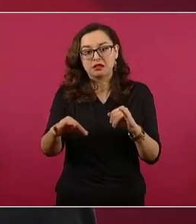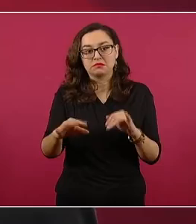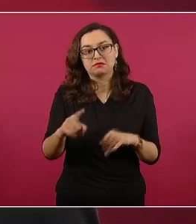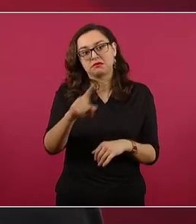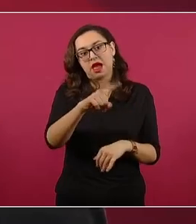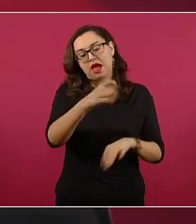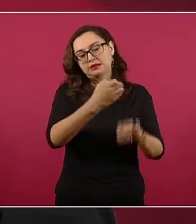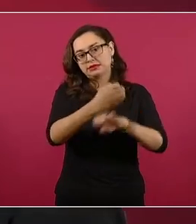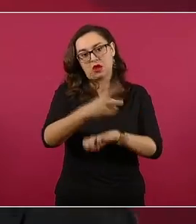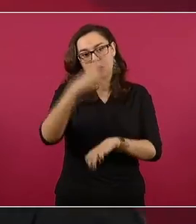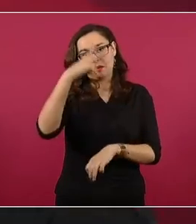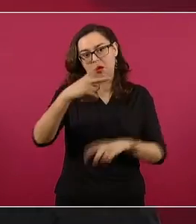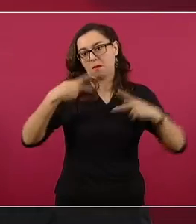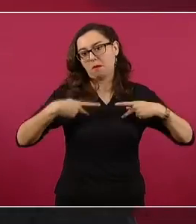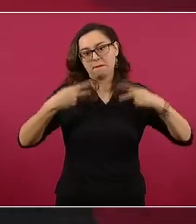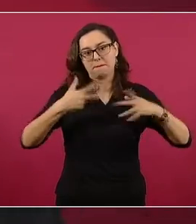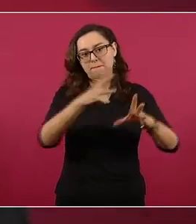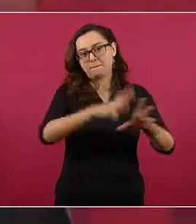haya